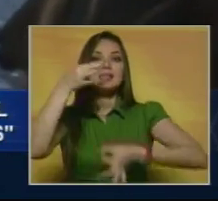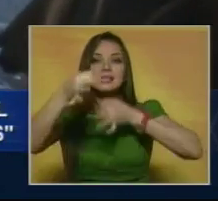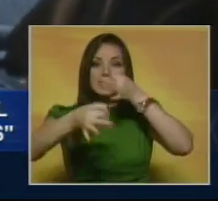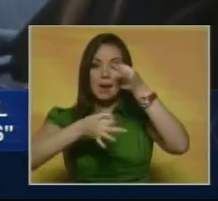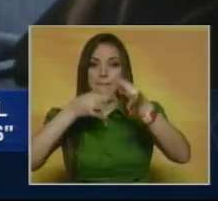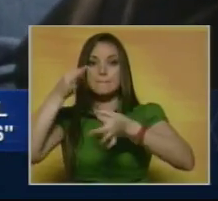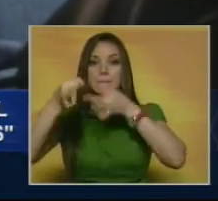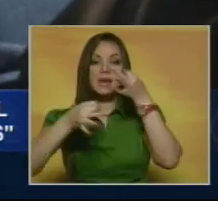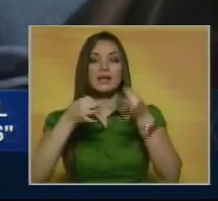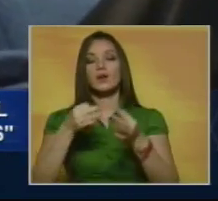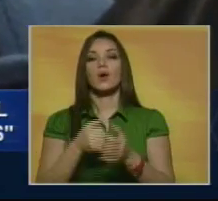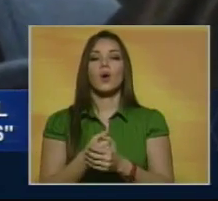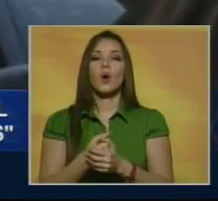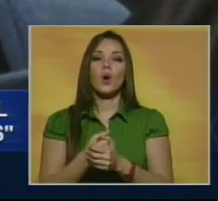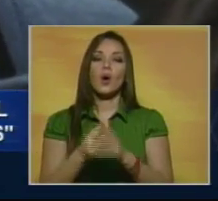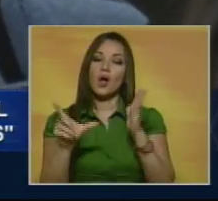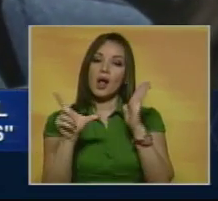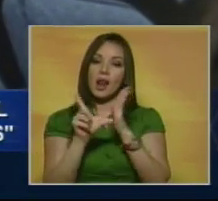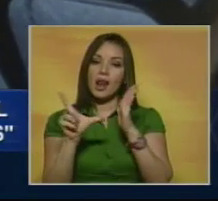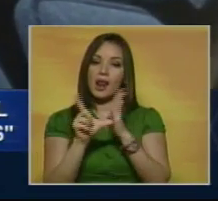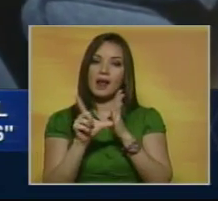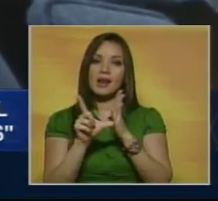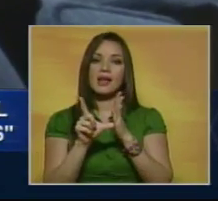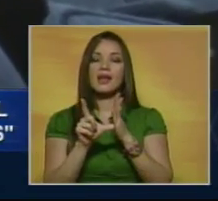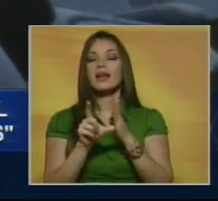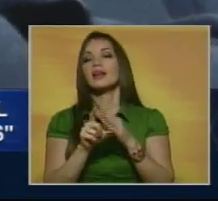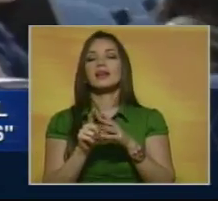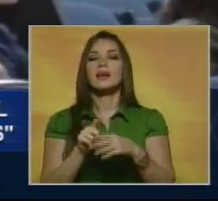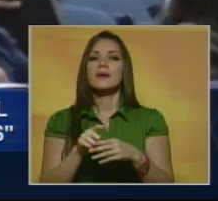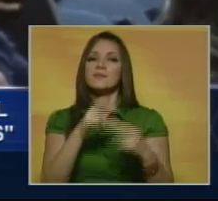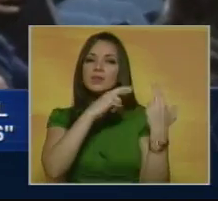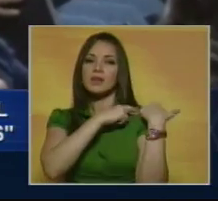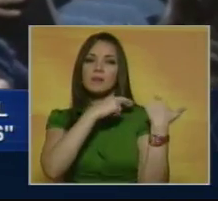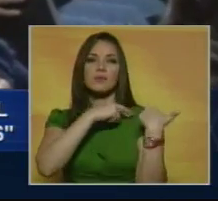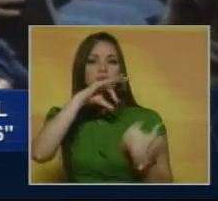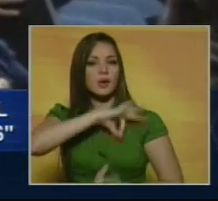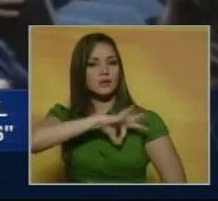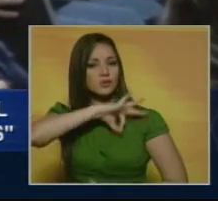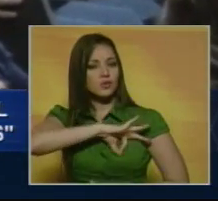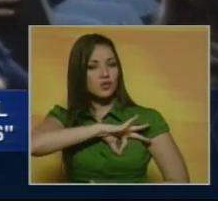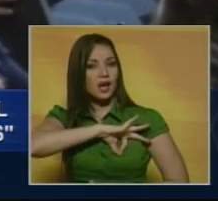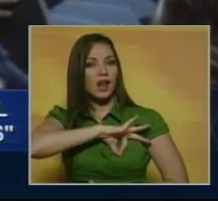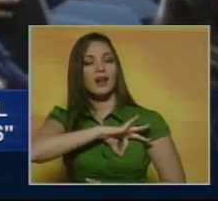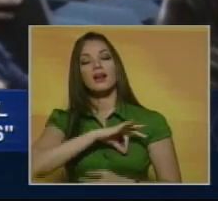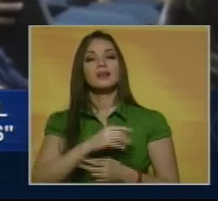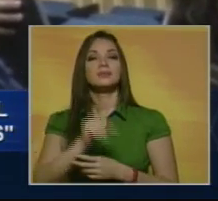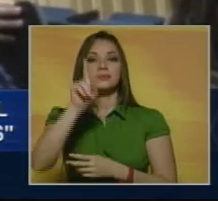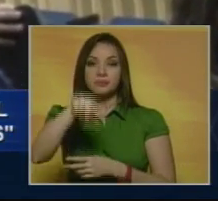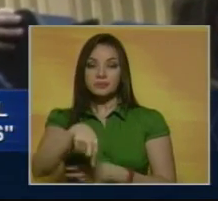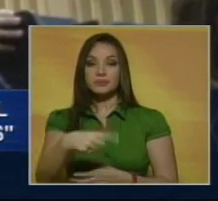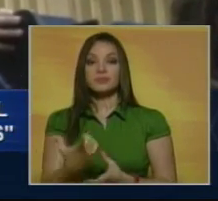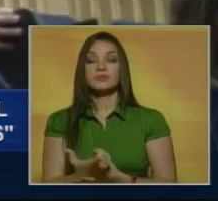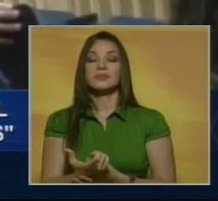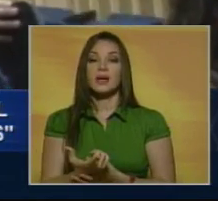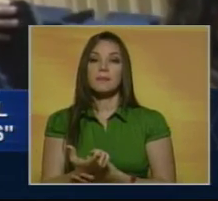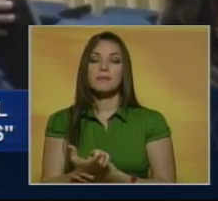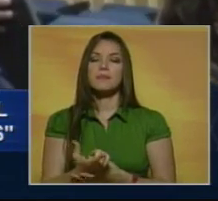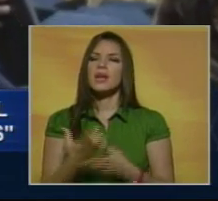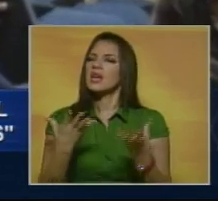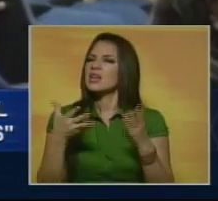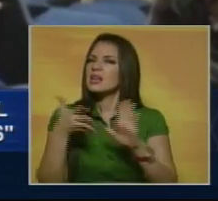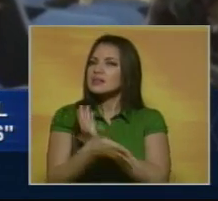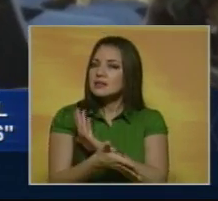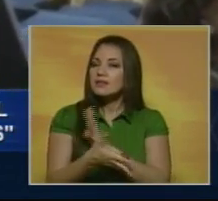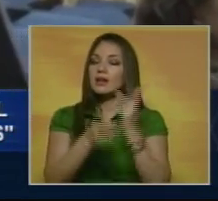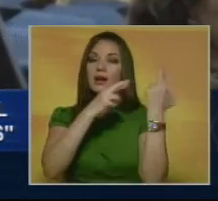asuntos relacionados con la ley resorte, deberes y derechos y cumplimientos del mismo en torno a la responsabilidad que acarrea